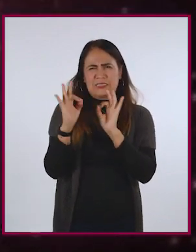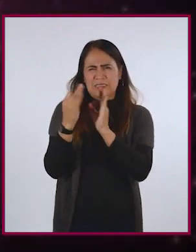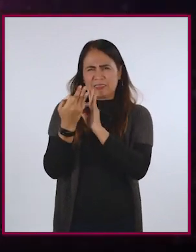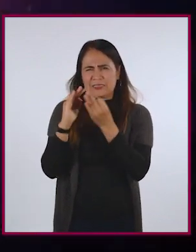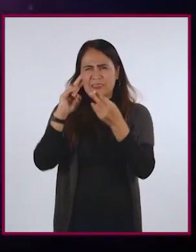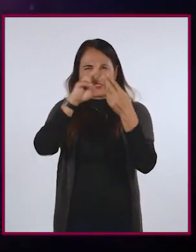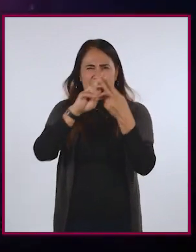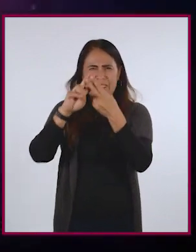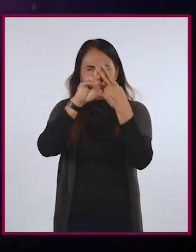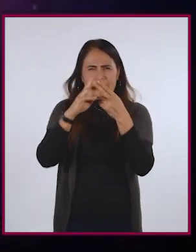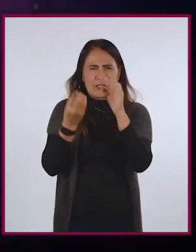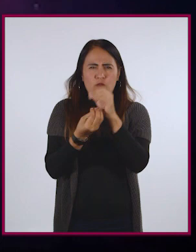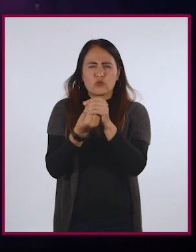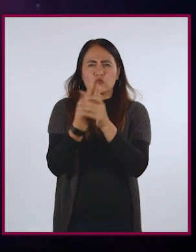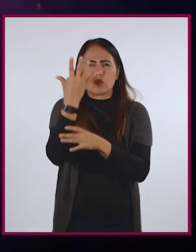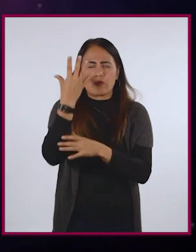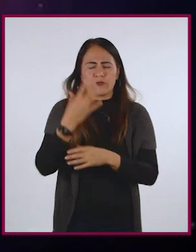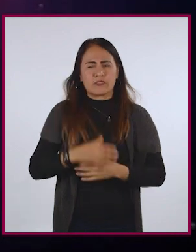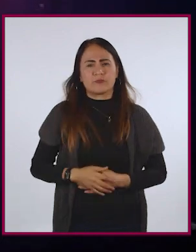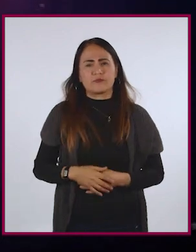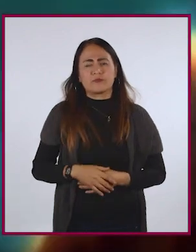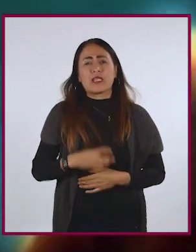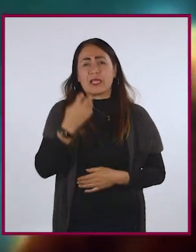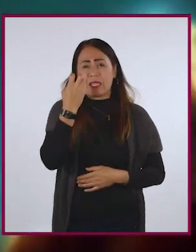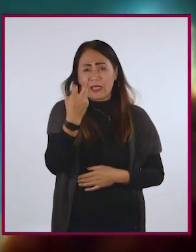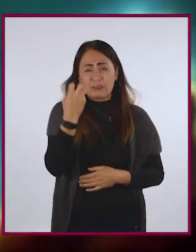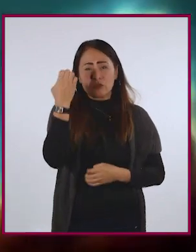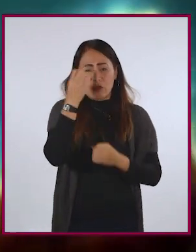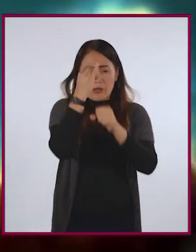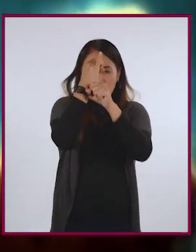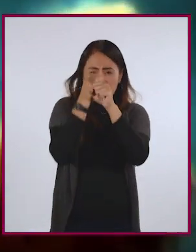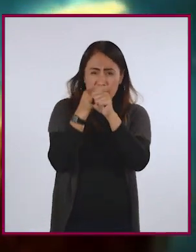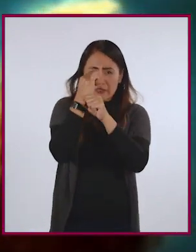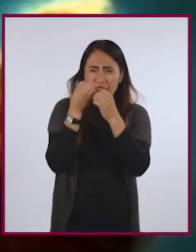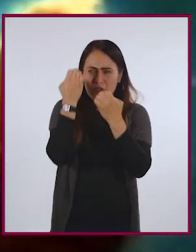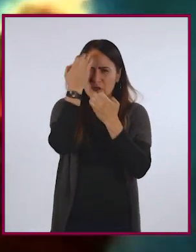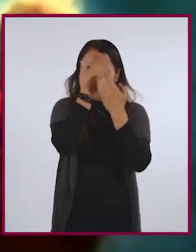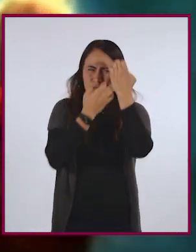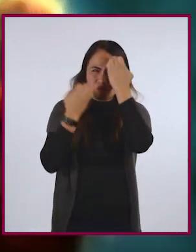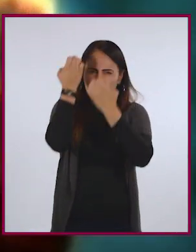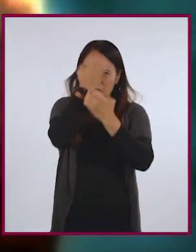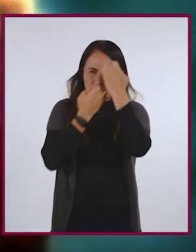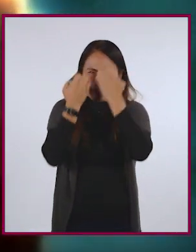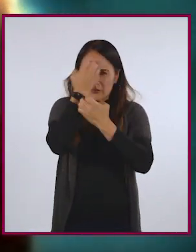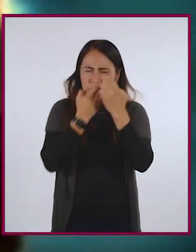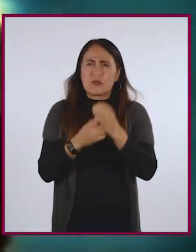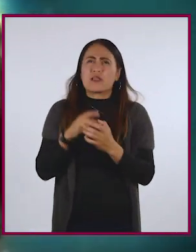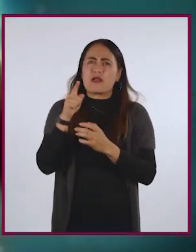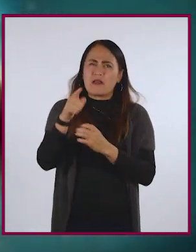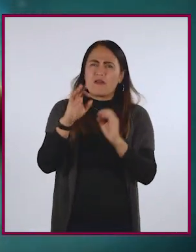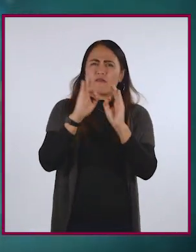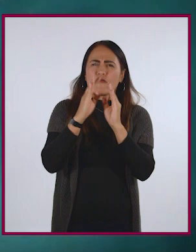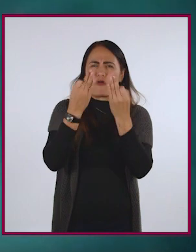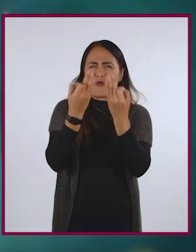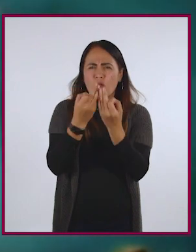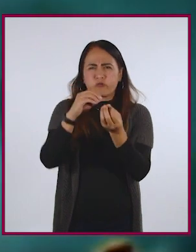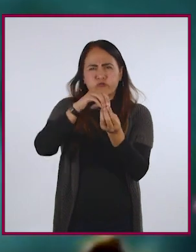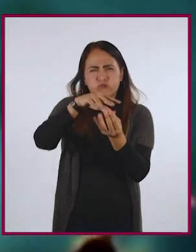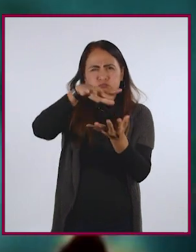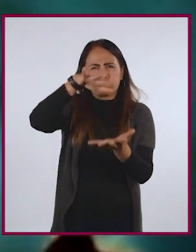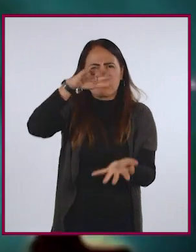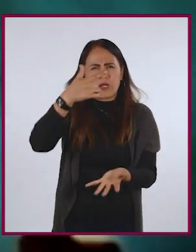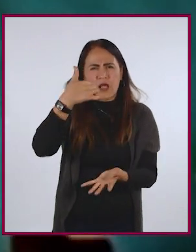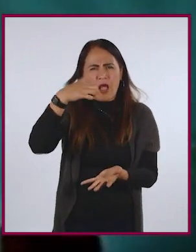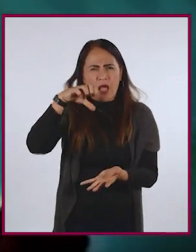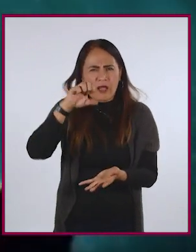cerca de las estrellas recién nacidas. Gracias a su estudio, se pudo determinar que su formación era producto de la